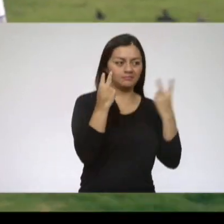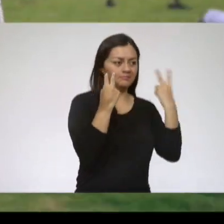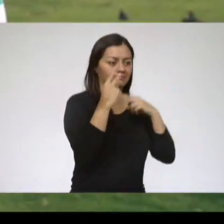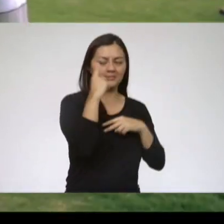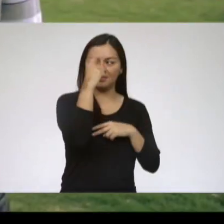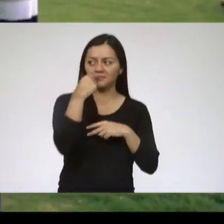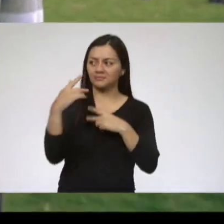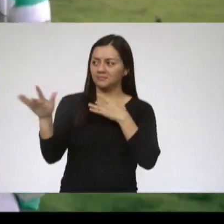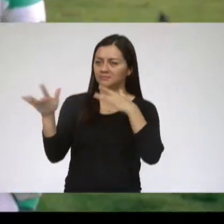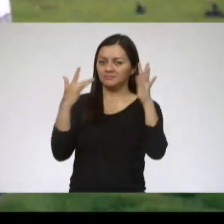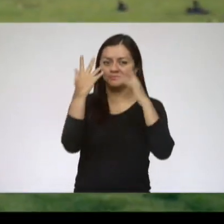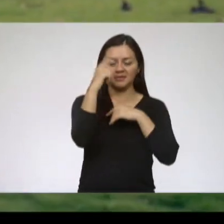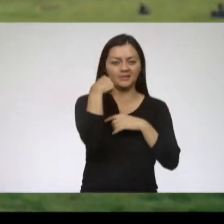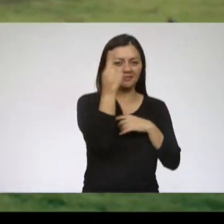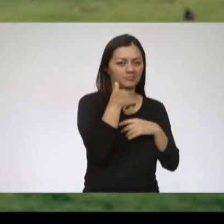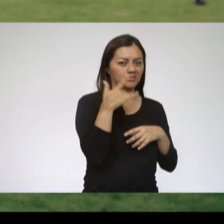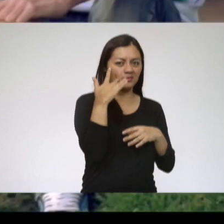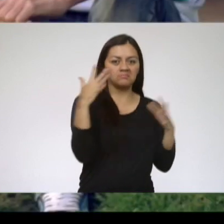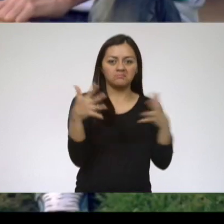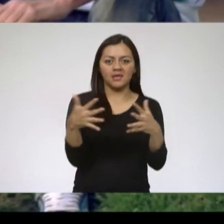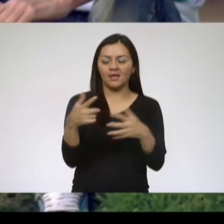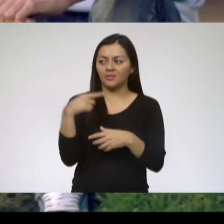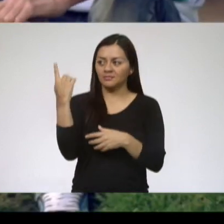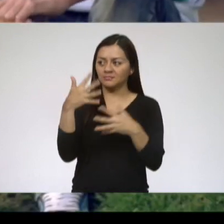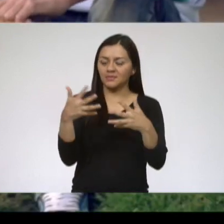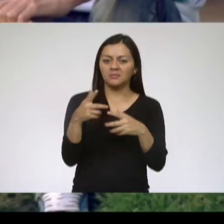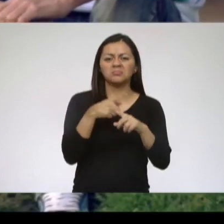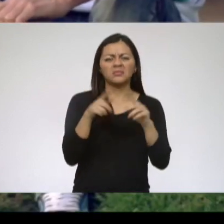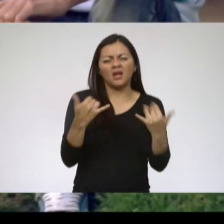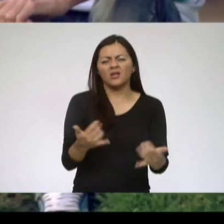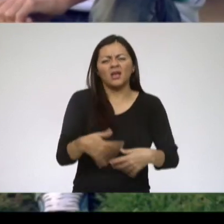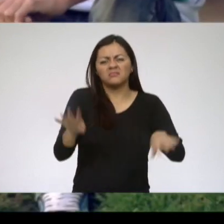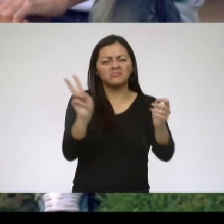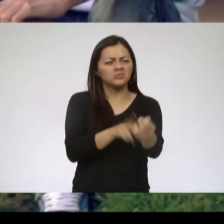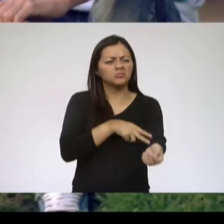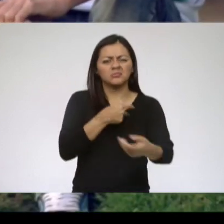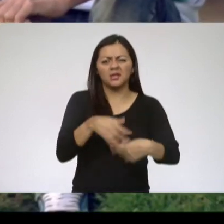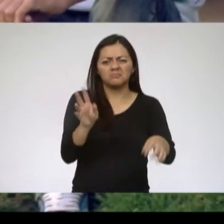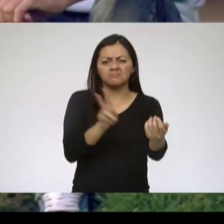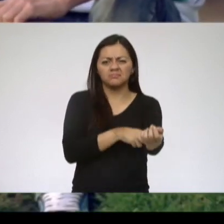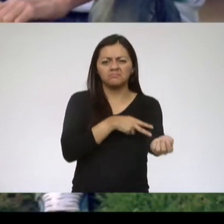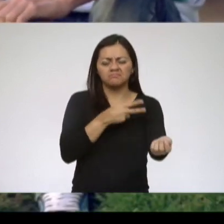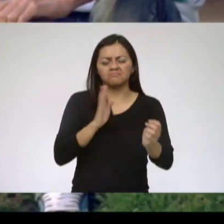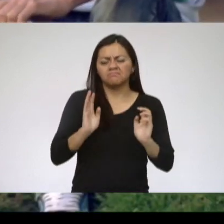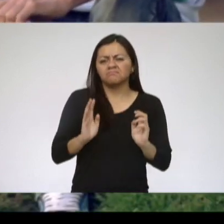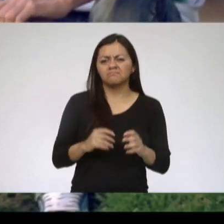otras caras, me daban un poco de miedo. Pero ya, ahora ya me he acostumbrado a eso